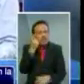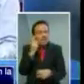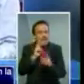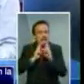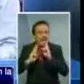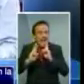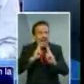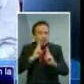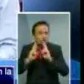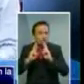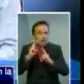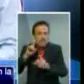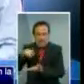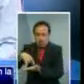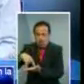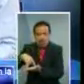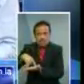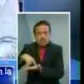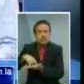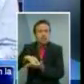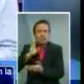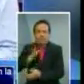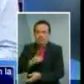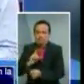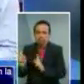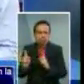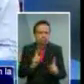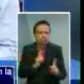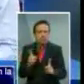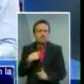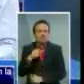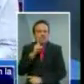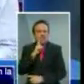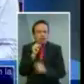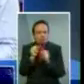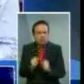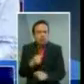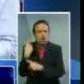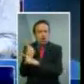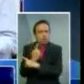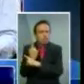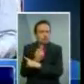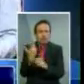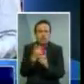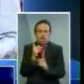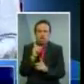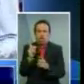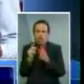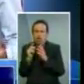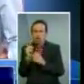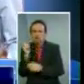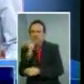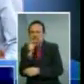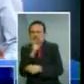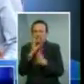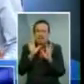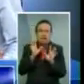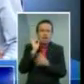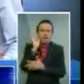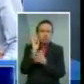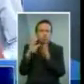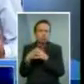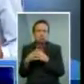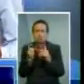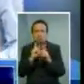relaciones en el Congreso deben ser transversales. Nosotros tenemos que tener esa capacidad de poder conversar y no generar polémica porque se produce una reunión. Sí, yo creo